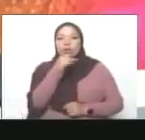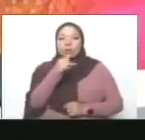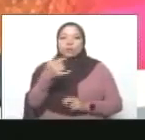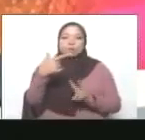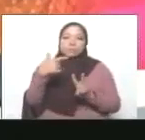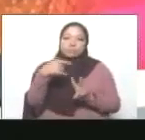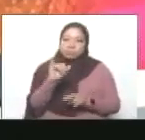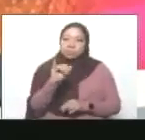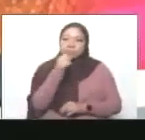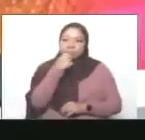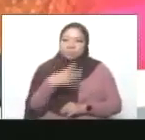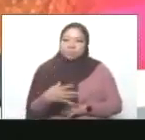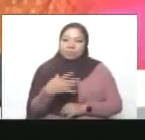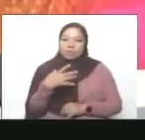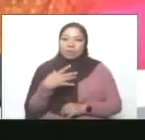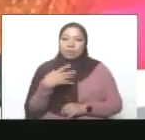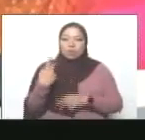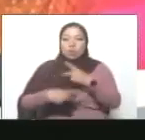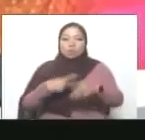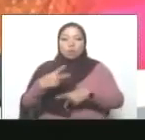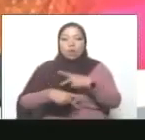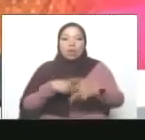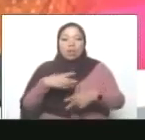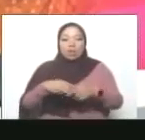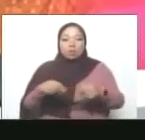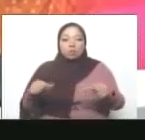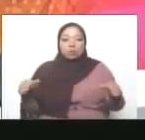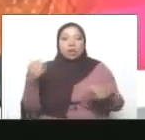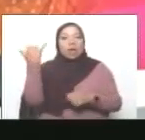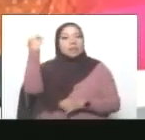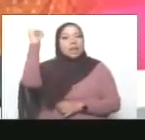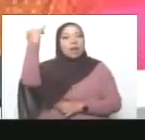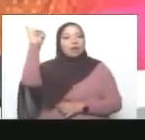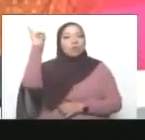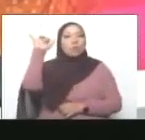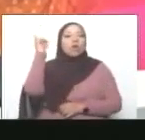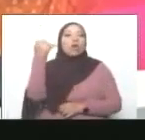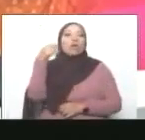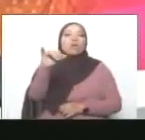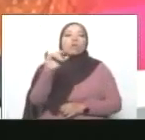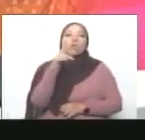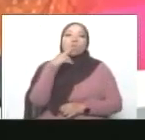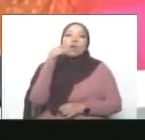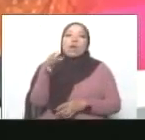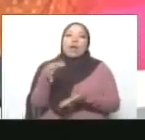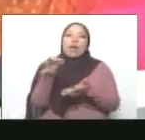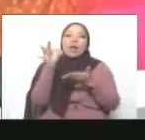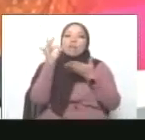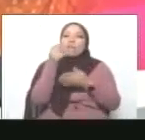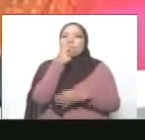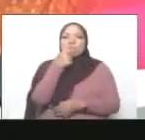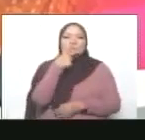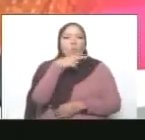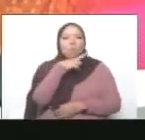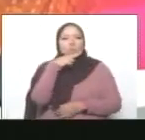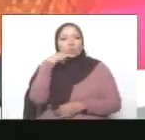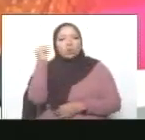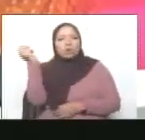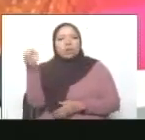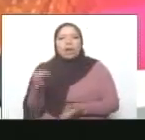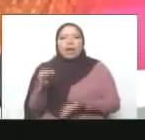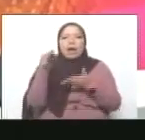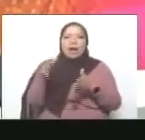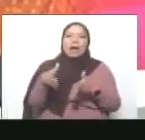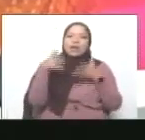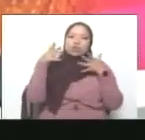noticias del agro, la producción de la tierra en Yaracuy. Aquí tenemos el café yaracuyano que se ganó